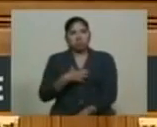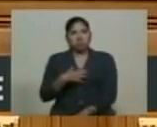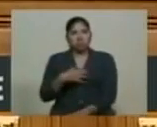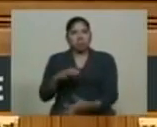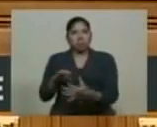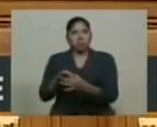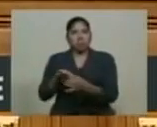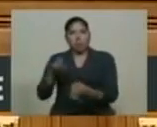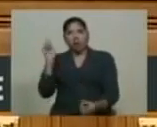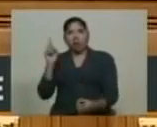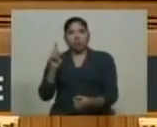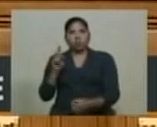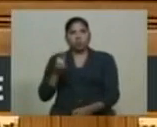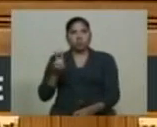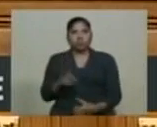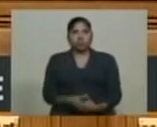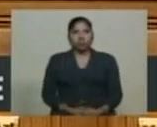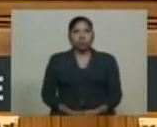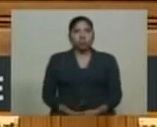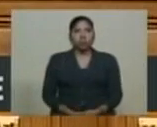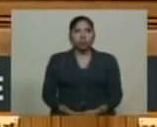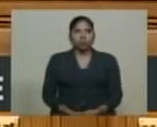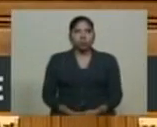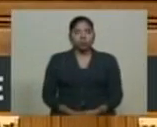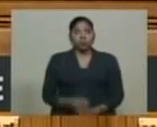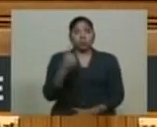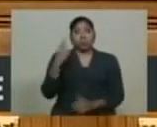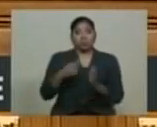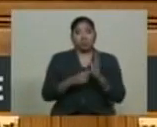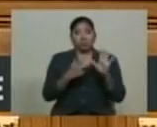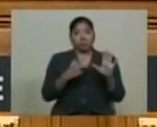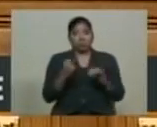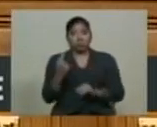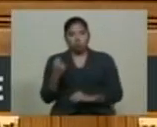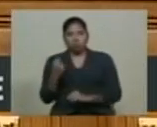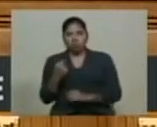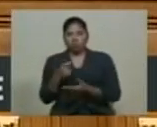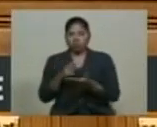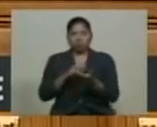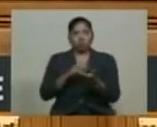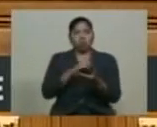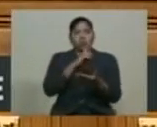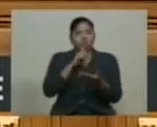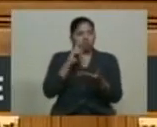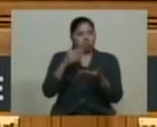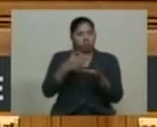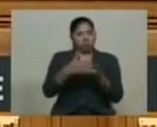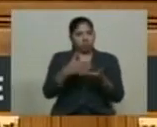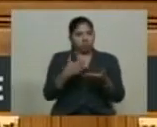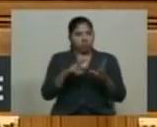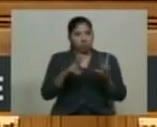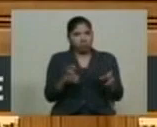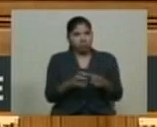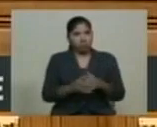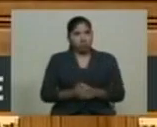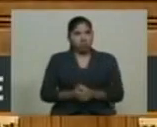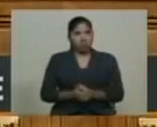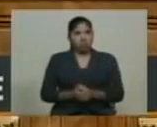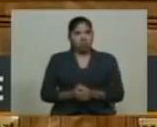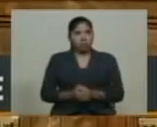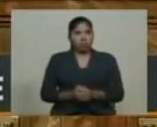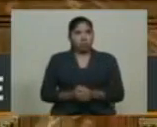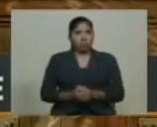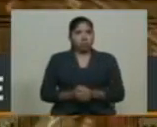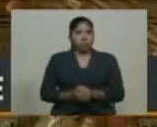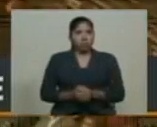Seguidamente, los diputados constituyentes de 1811 denuncian, cito, sin hacer el menor aprecio de